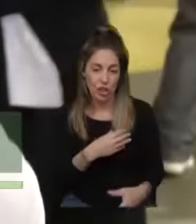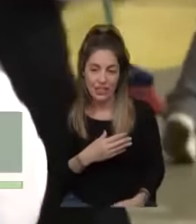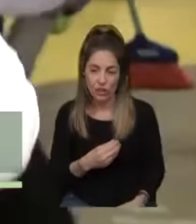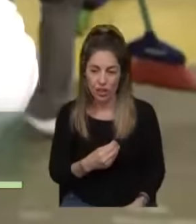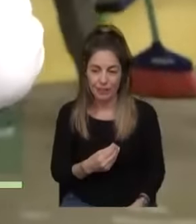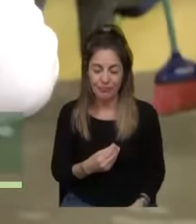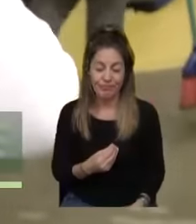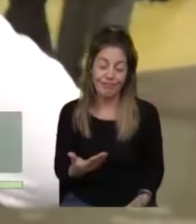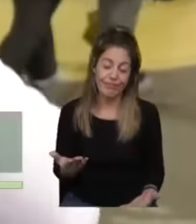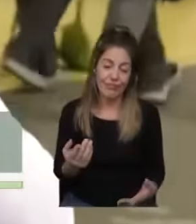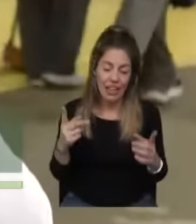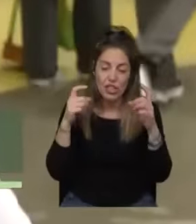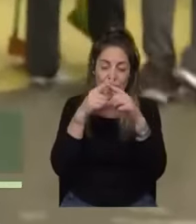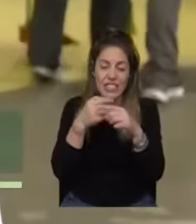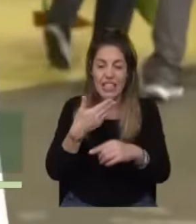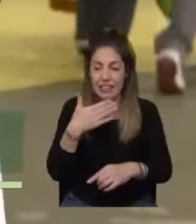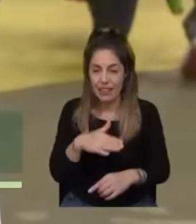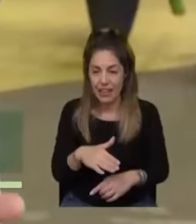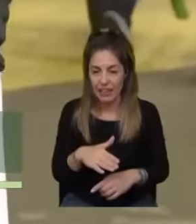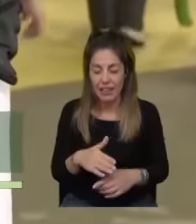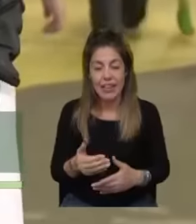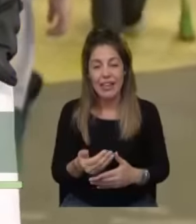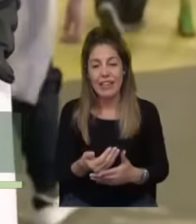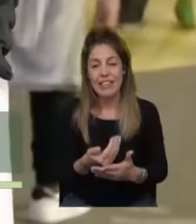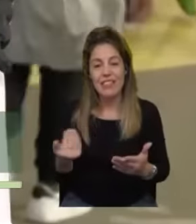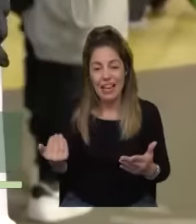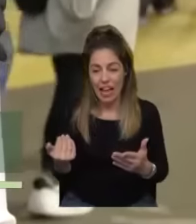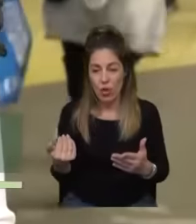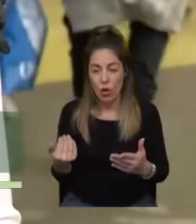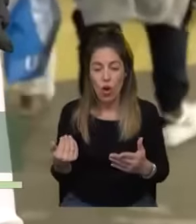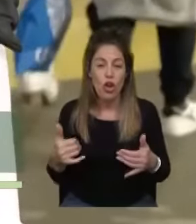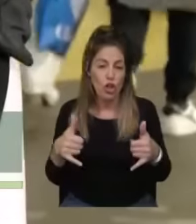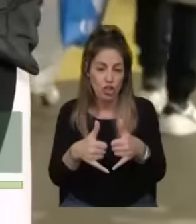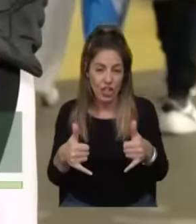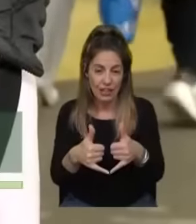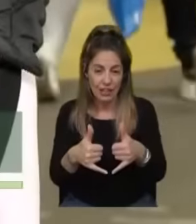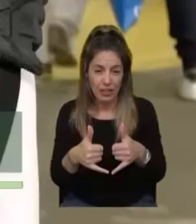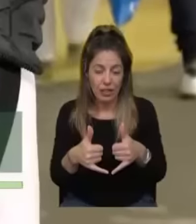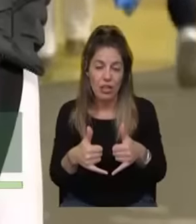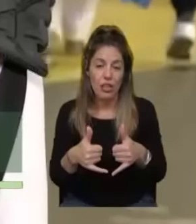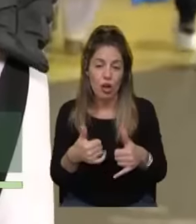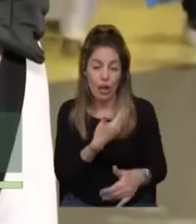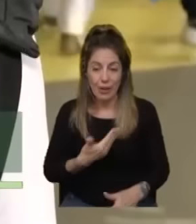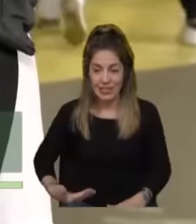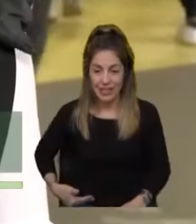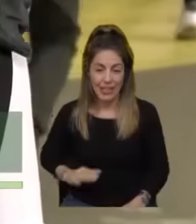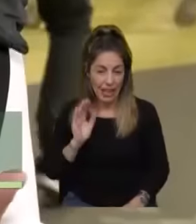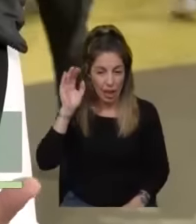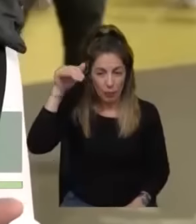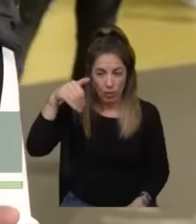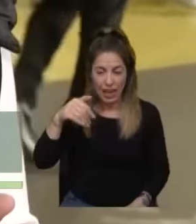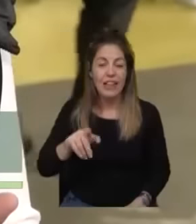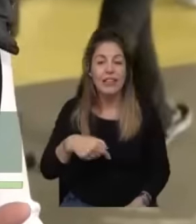entender que haya excluido los chats con el presidente de la República explícitamente,